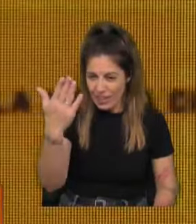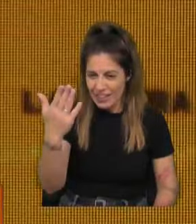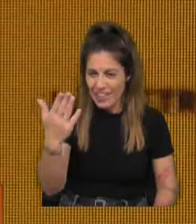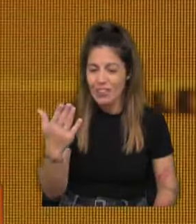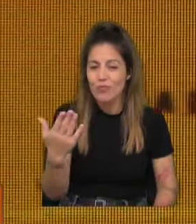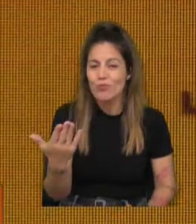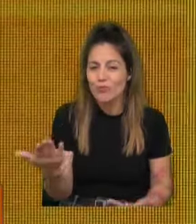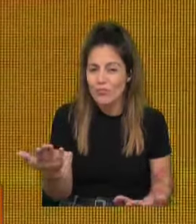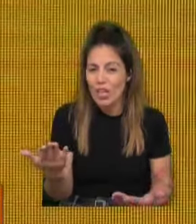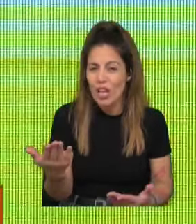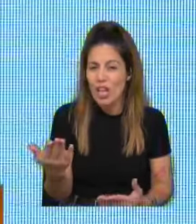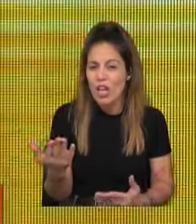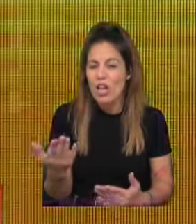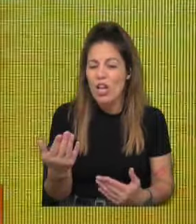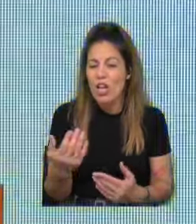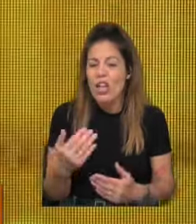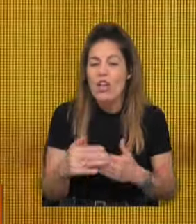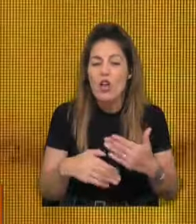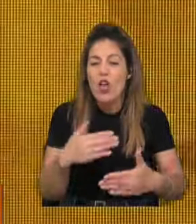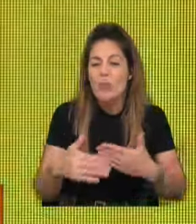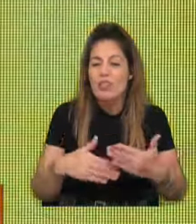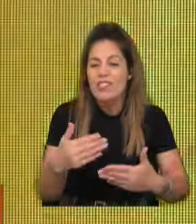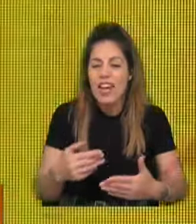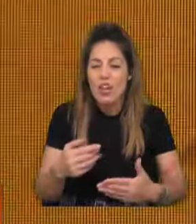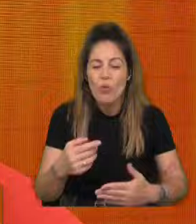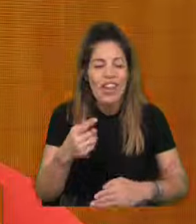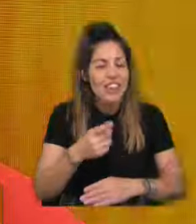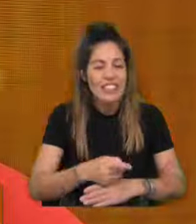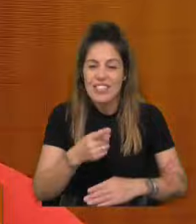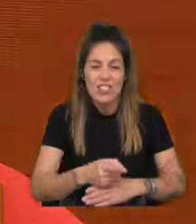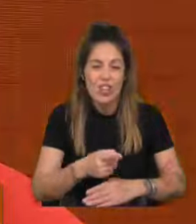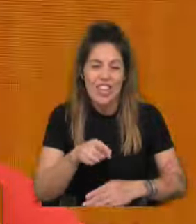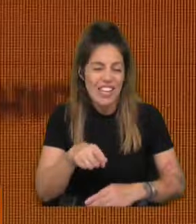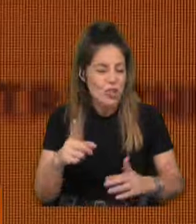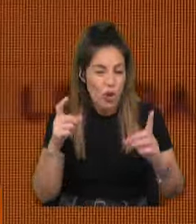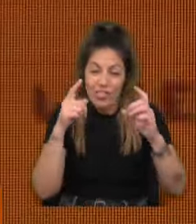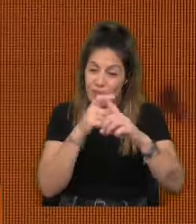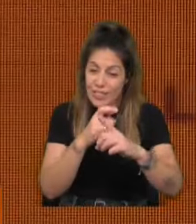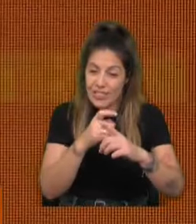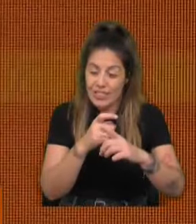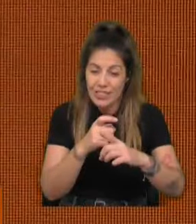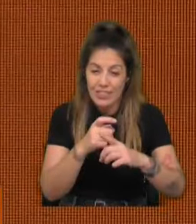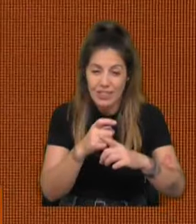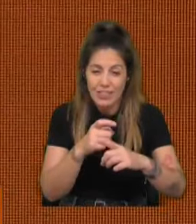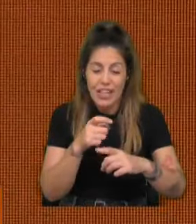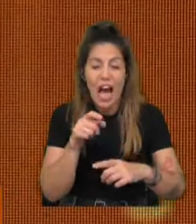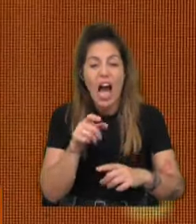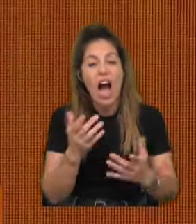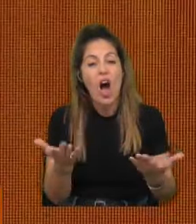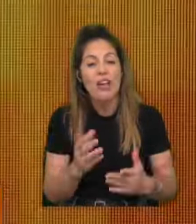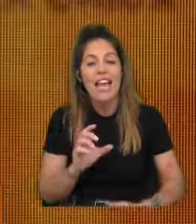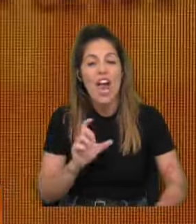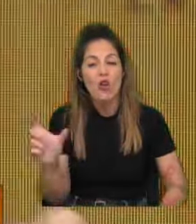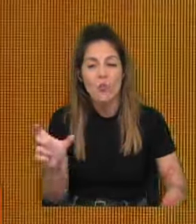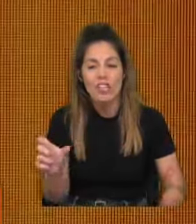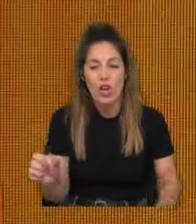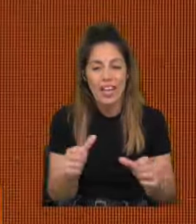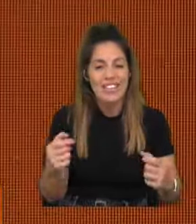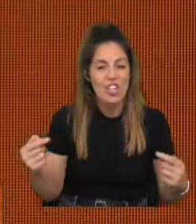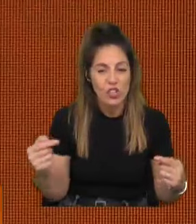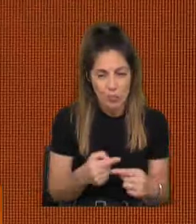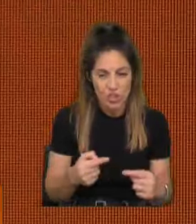costo inicial de procesar una decisión ahora el argumento que hacen los opositores a